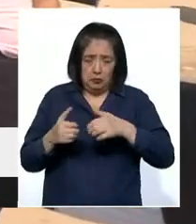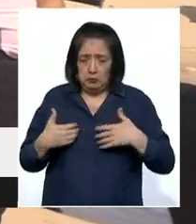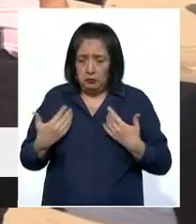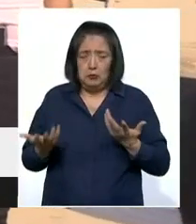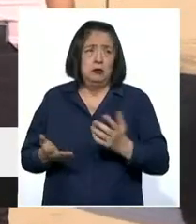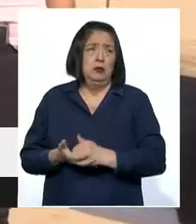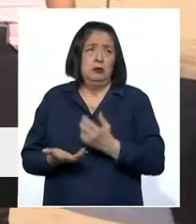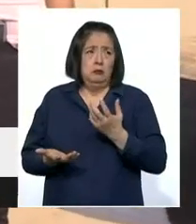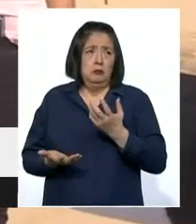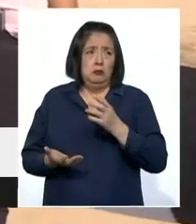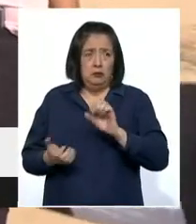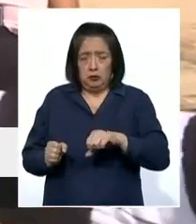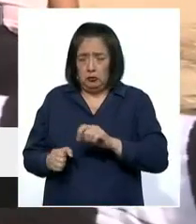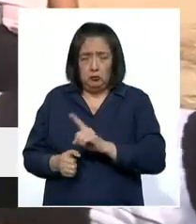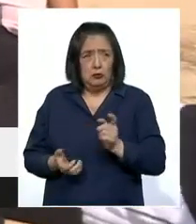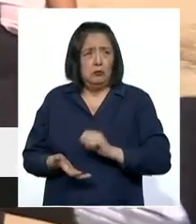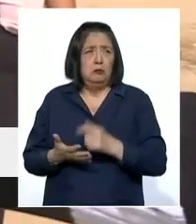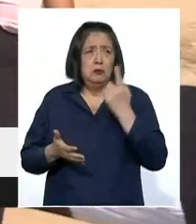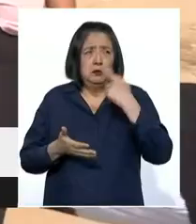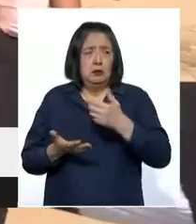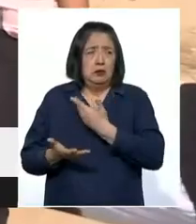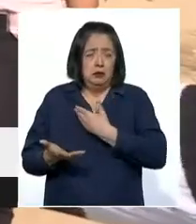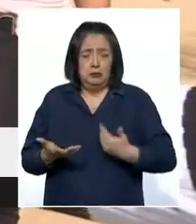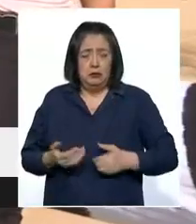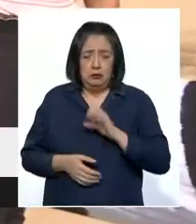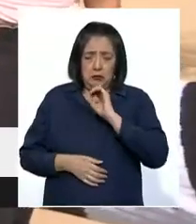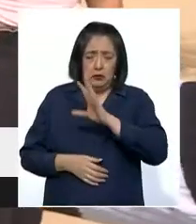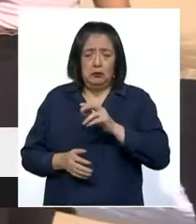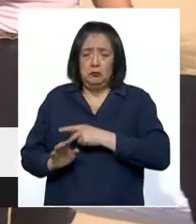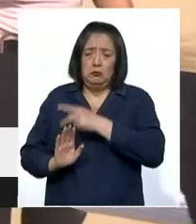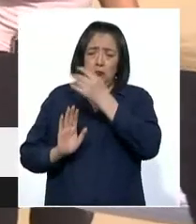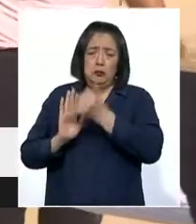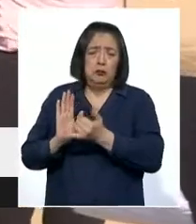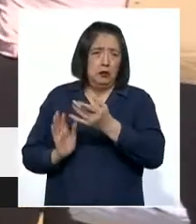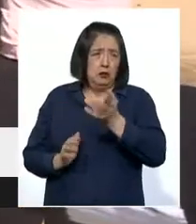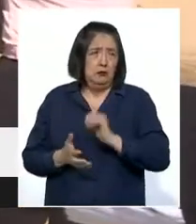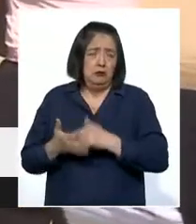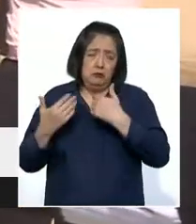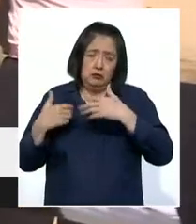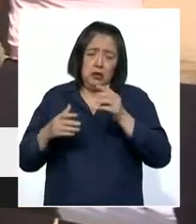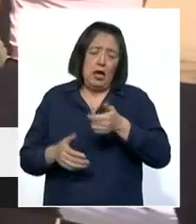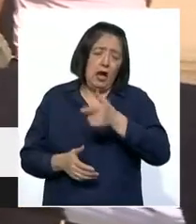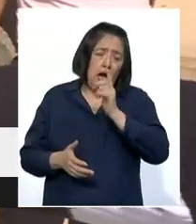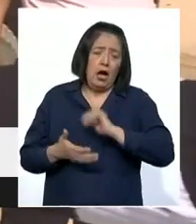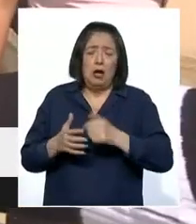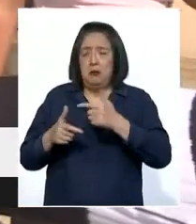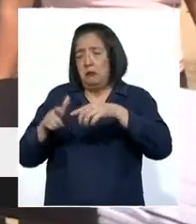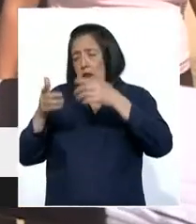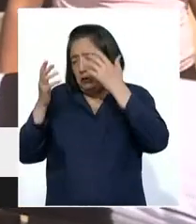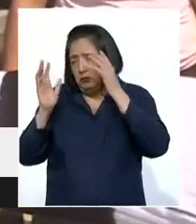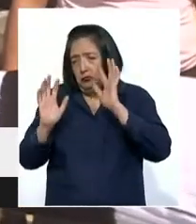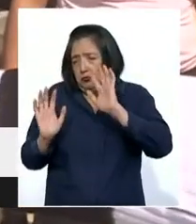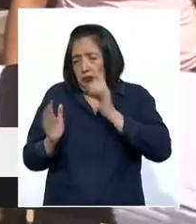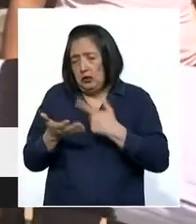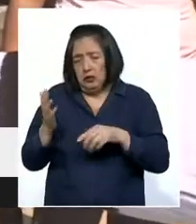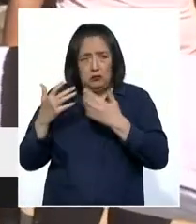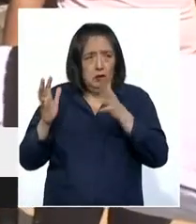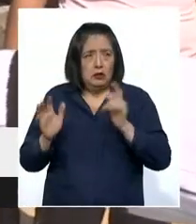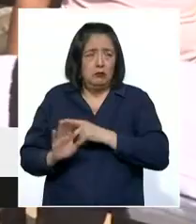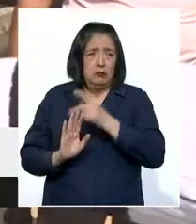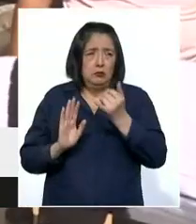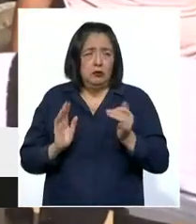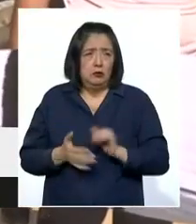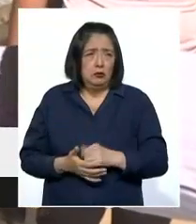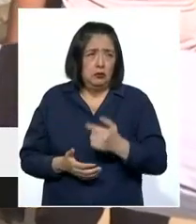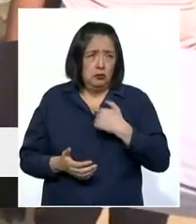ganarle el estado o no Para qué Si el estado me dice que este es un proyecto que tiene de no sé de agua de saneamiento de no sé de cualquier Proyecto